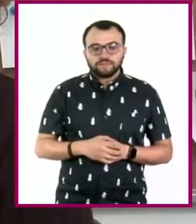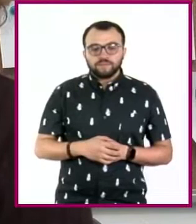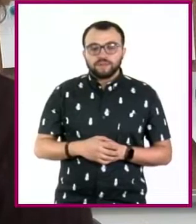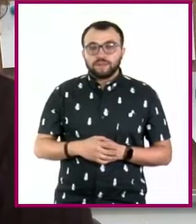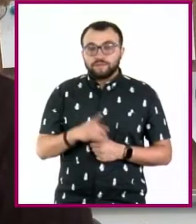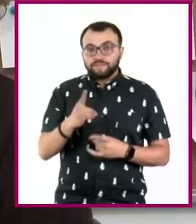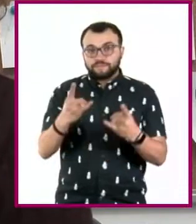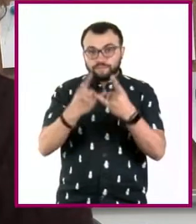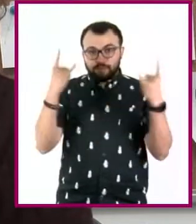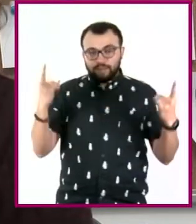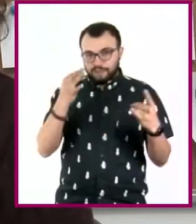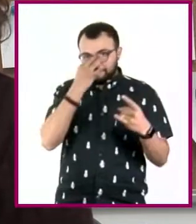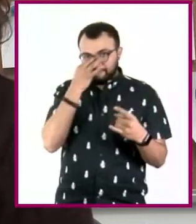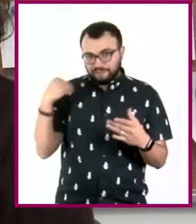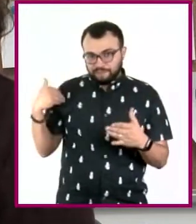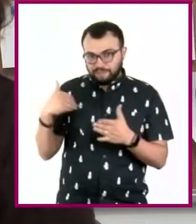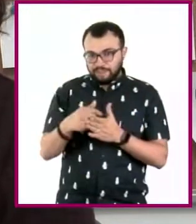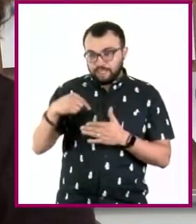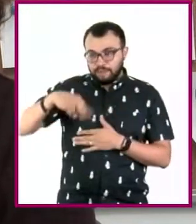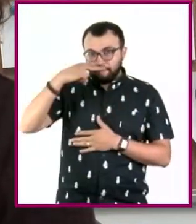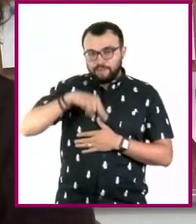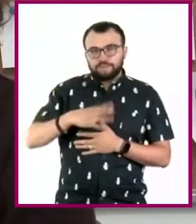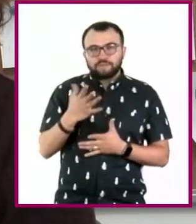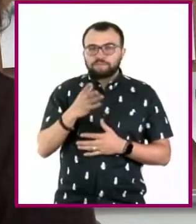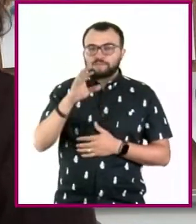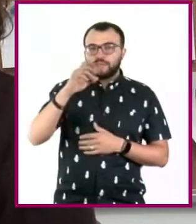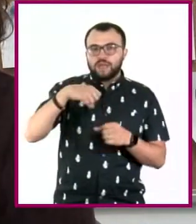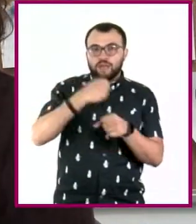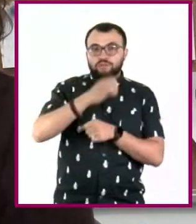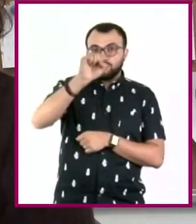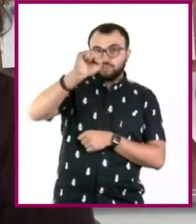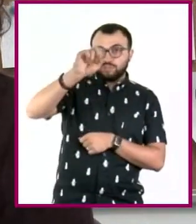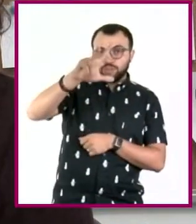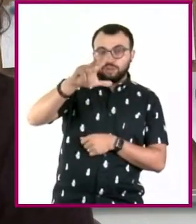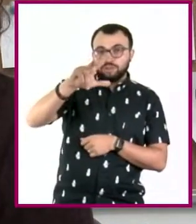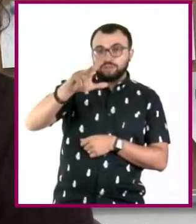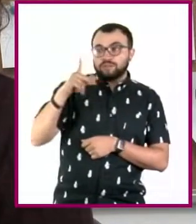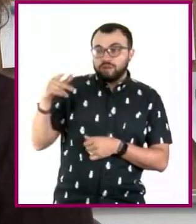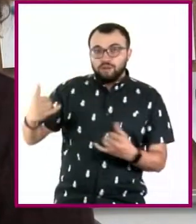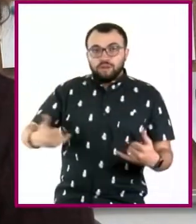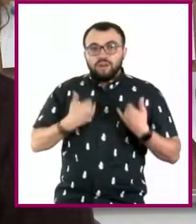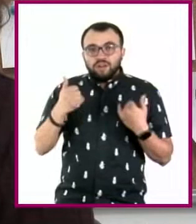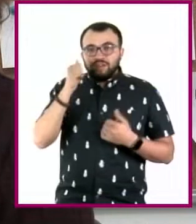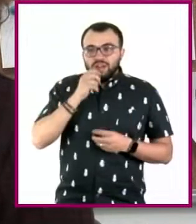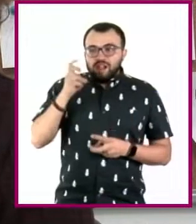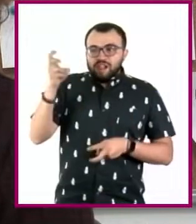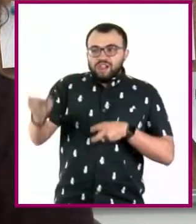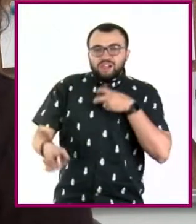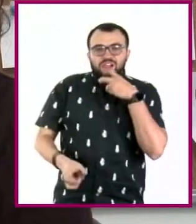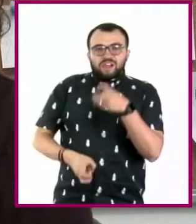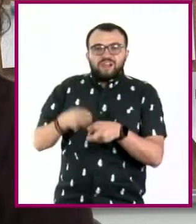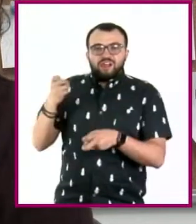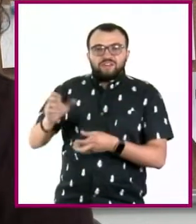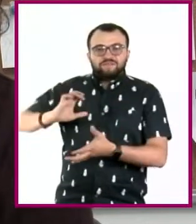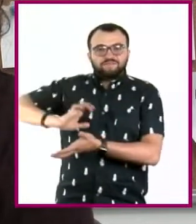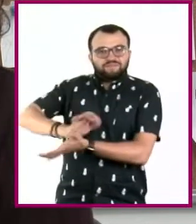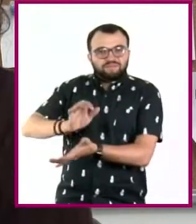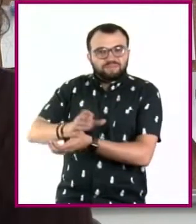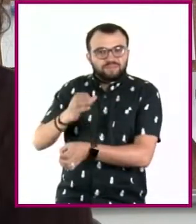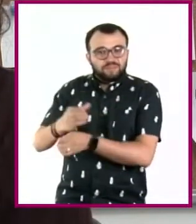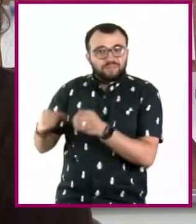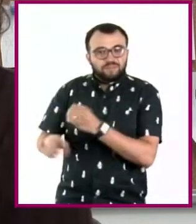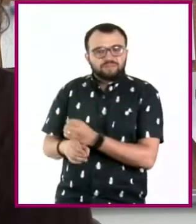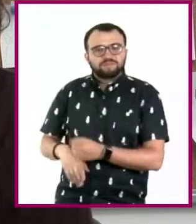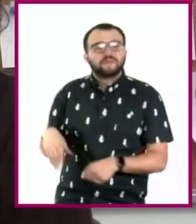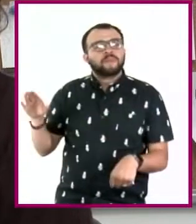En la historia reciente en México, digamos desde el 68, a los jóvenes se le ha criminalizado y reprimido. En su opinión,